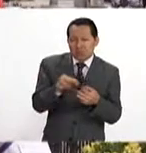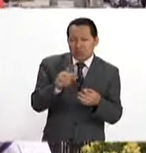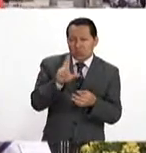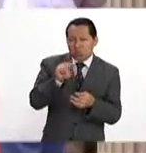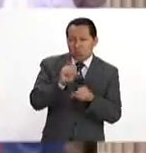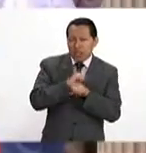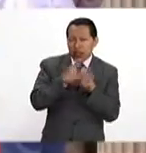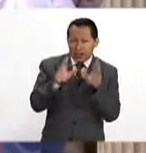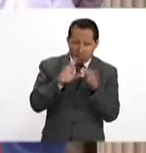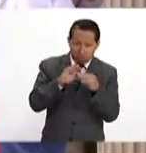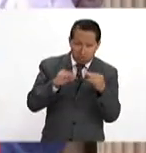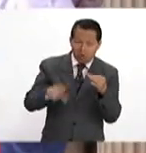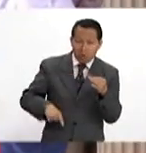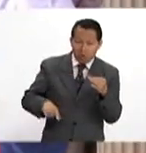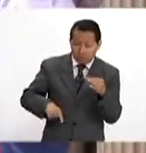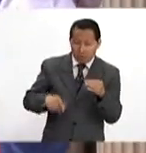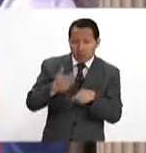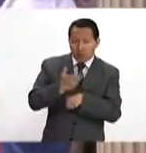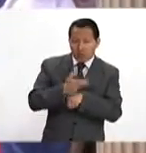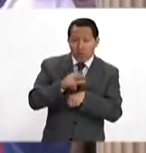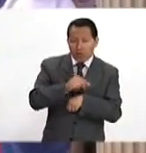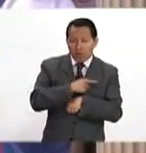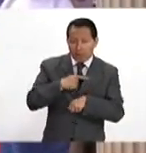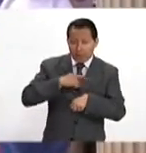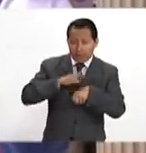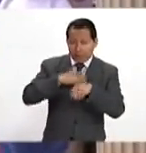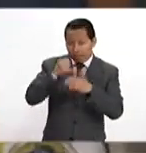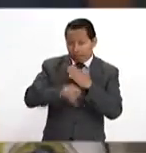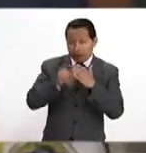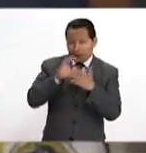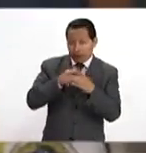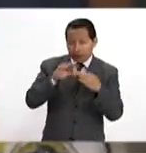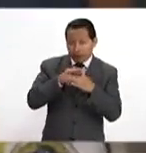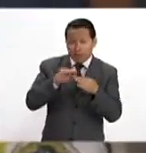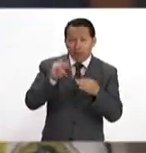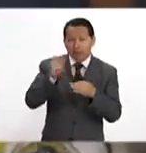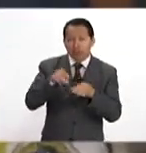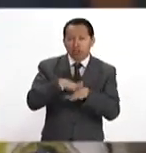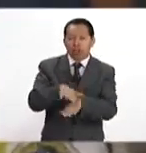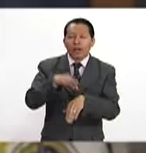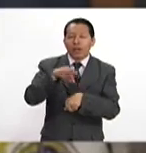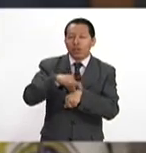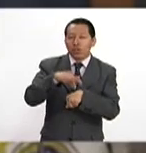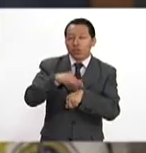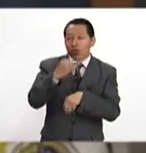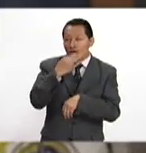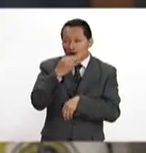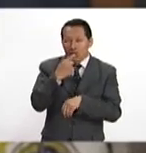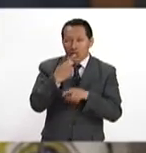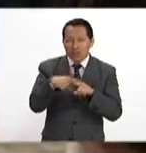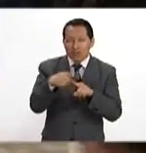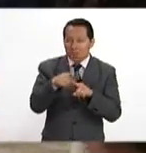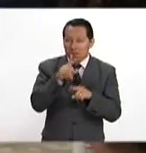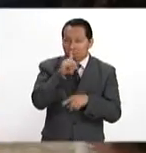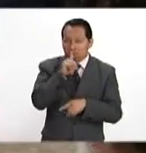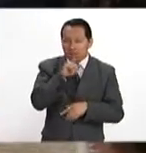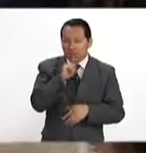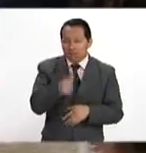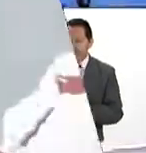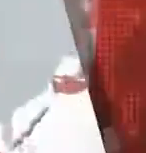del gobierno estadounidense, no se debe entrar en detalles cuando se trata de asuntos médicos que afectan a sus ciudadanos.